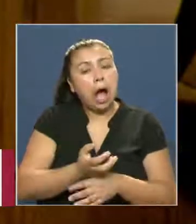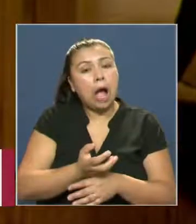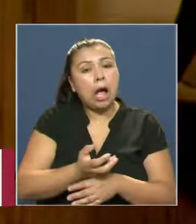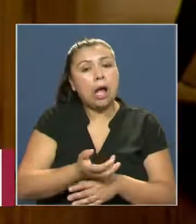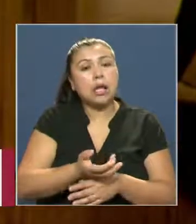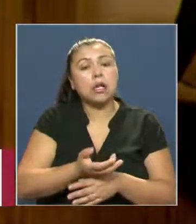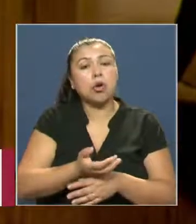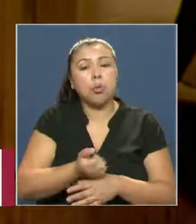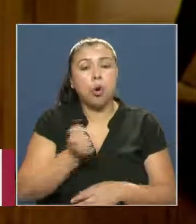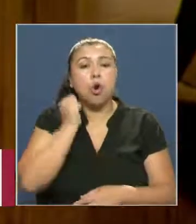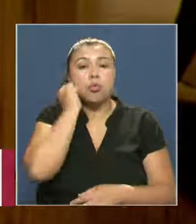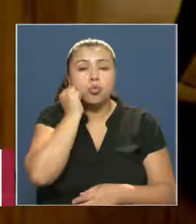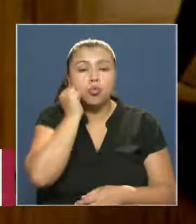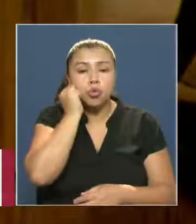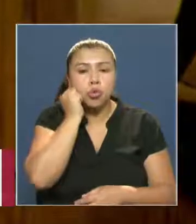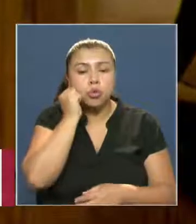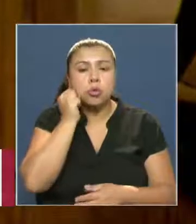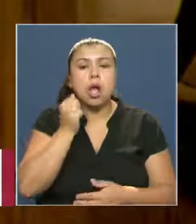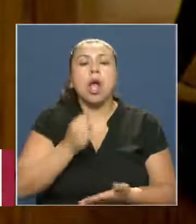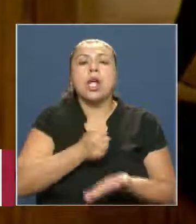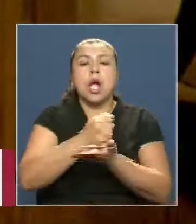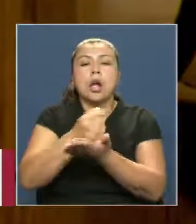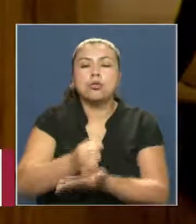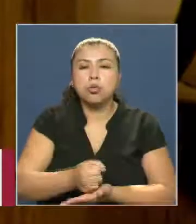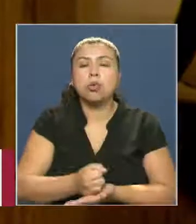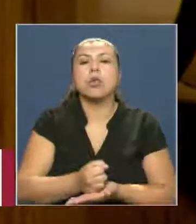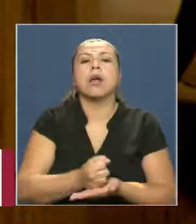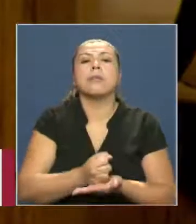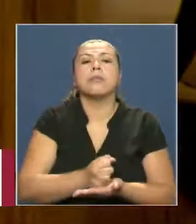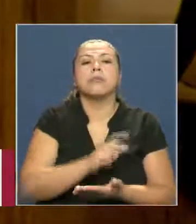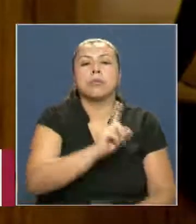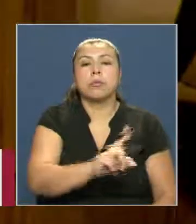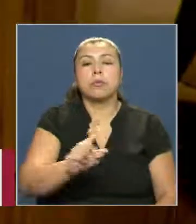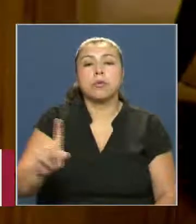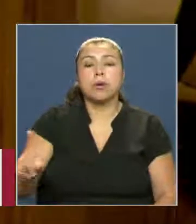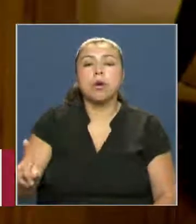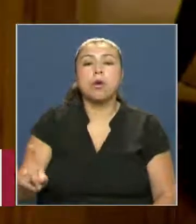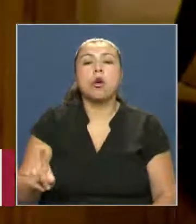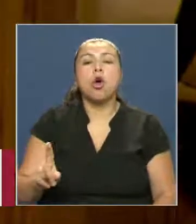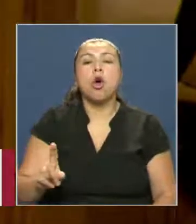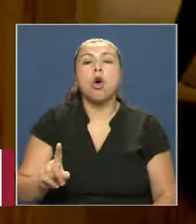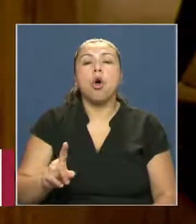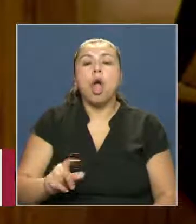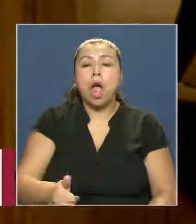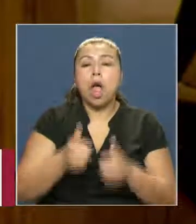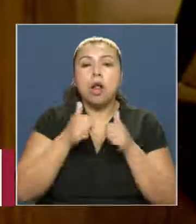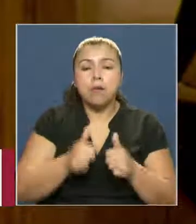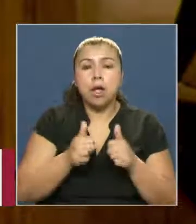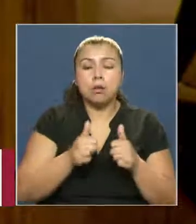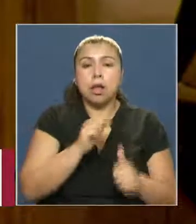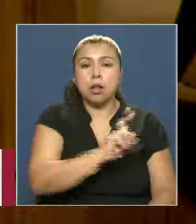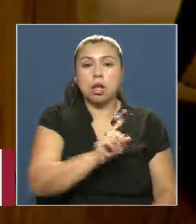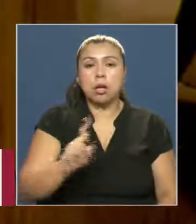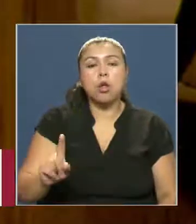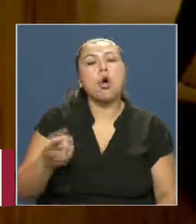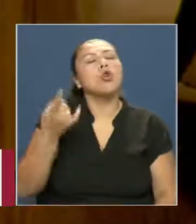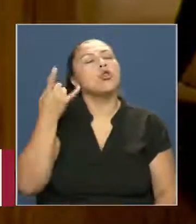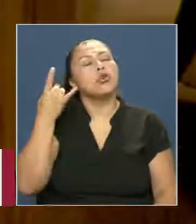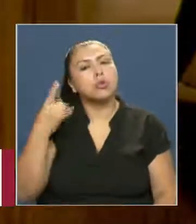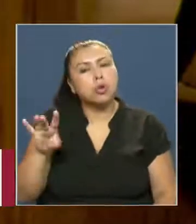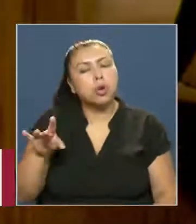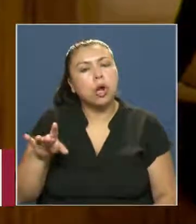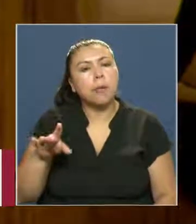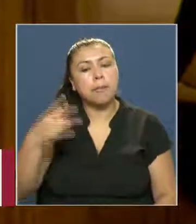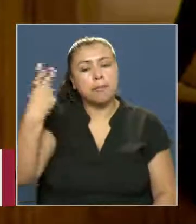y fraternidad, en la medida en que cada uno busque el bien de todos y cada uno, y no solo el